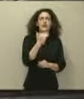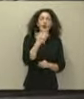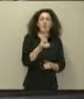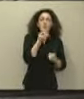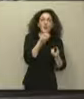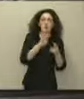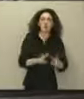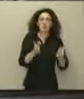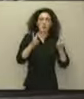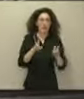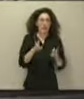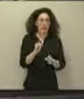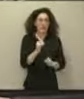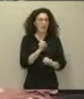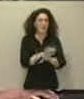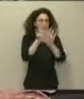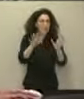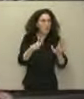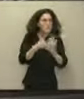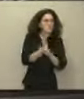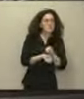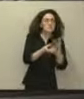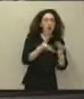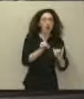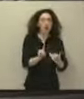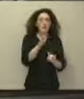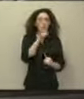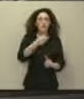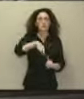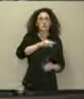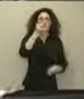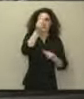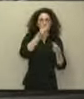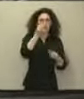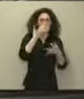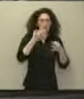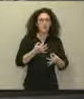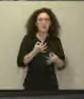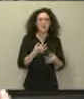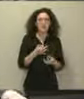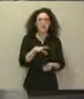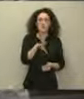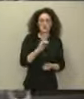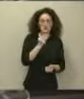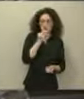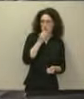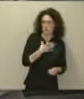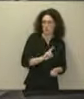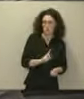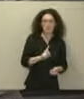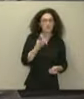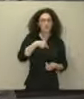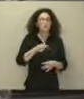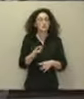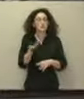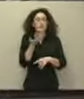nuevo alguna aclaración porque nosotros somos de los que realmente no entendimos muy bien y sí estuvimos representados